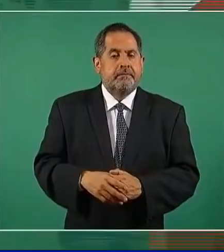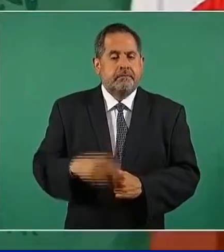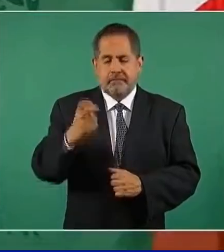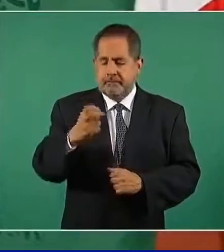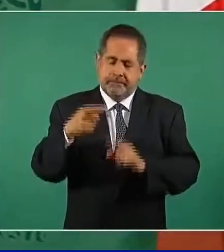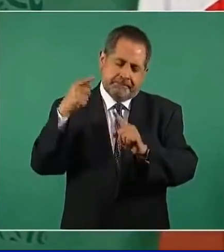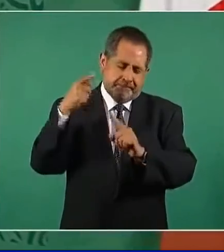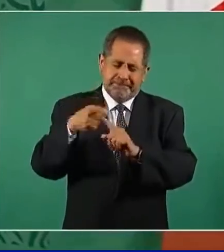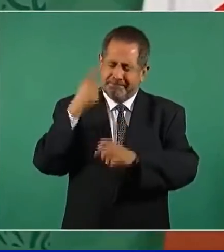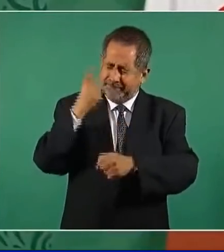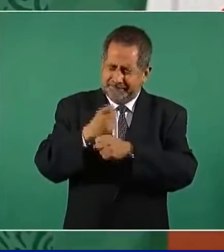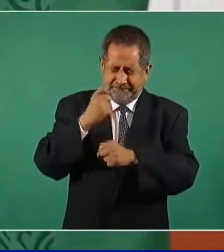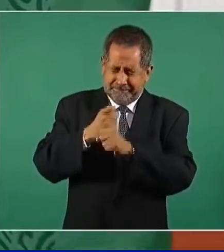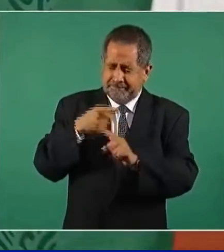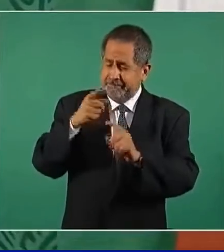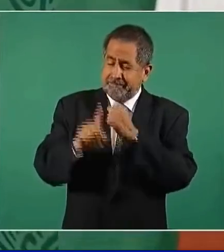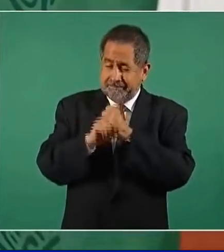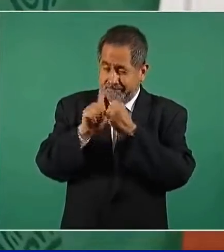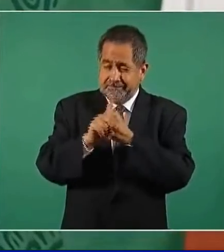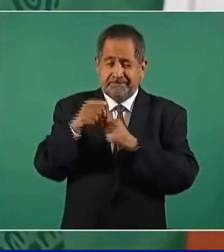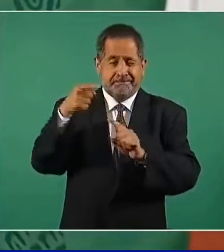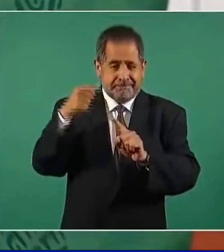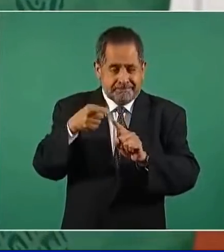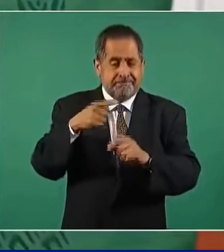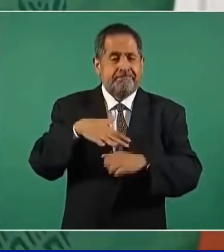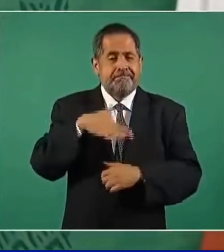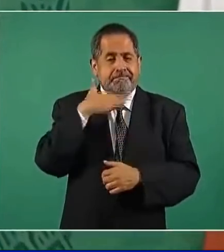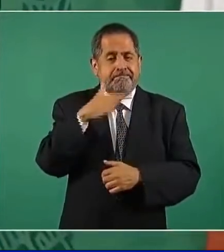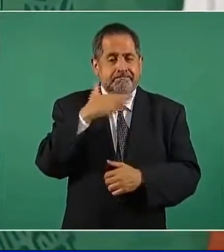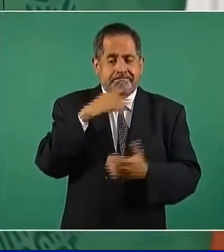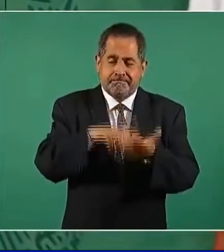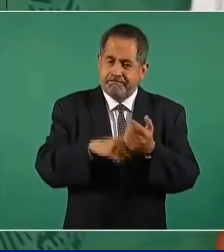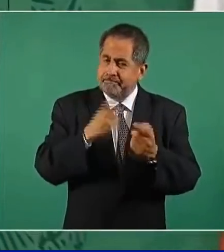Ese es el principal problema.